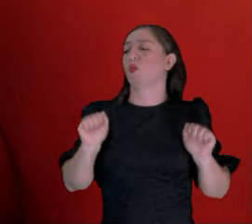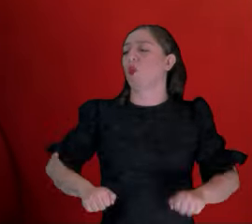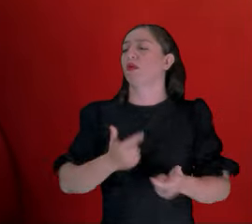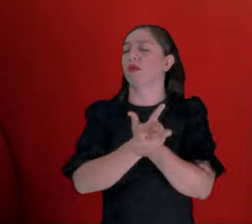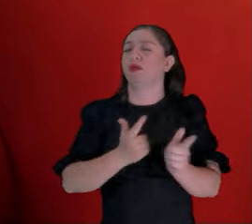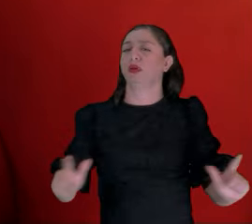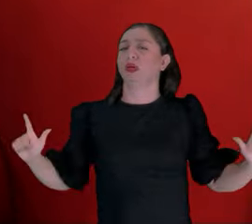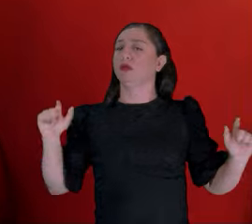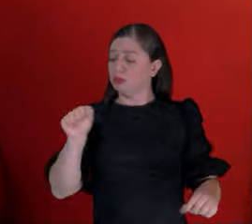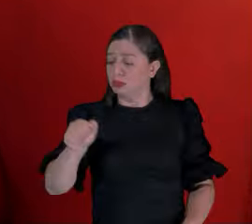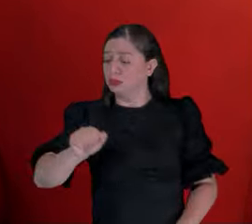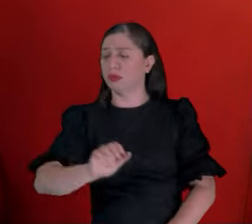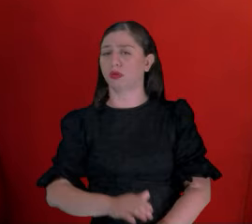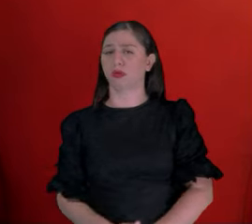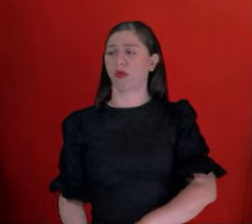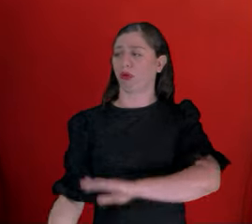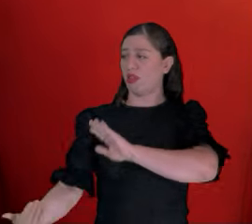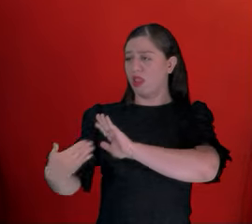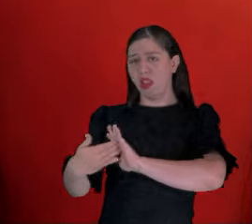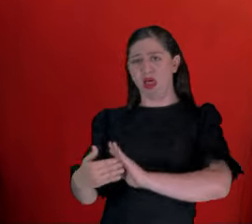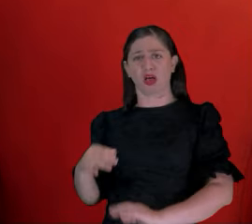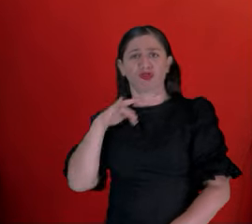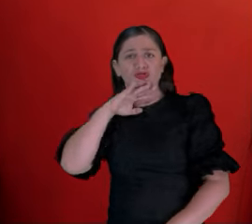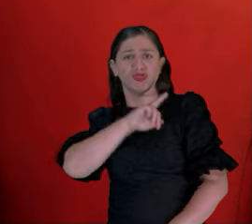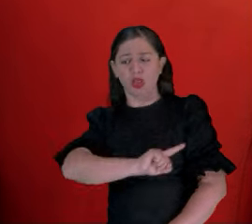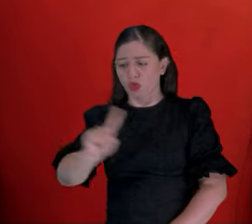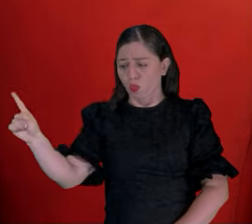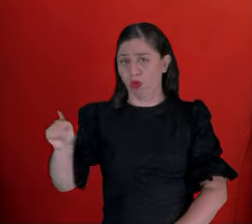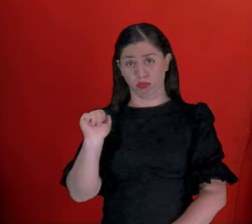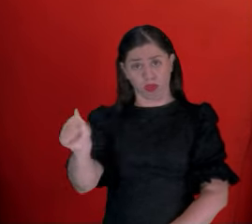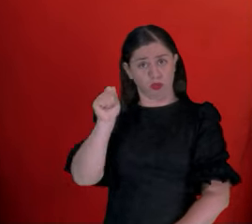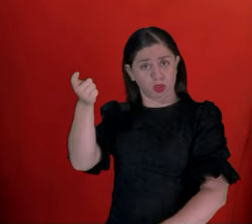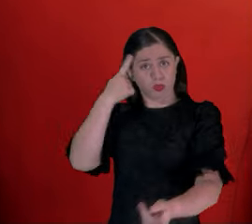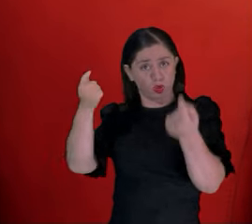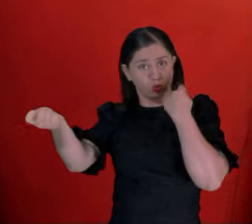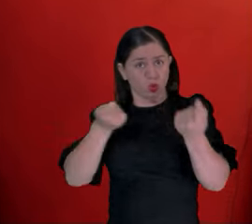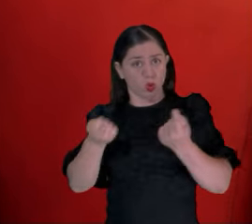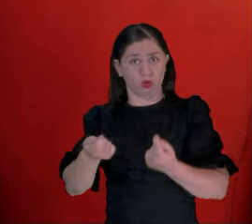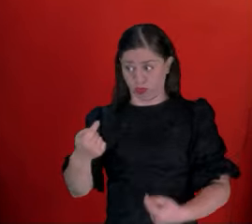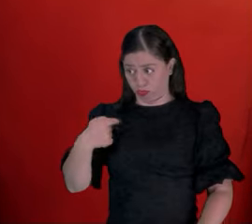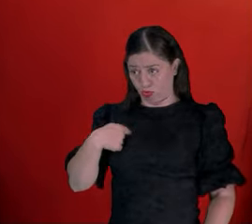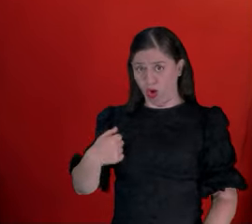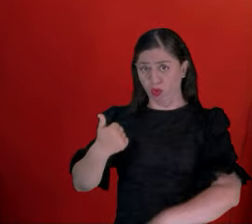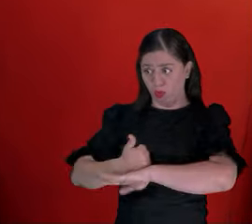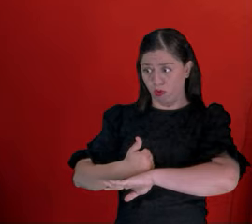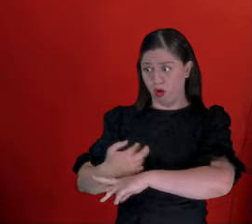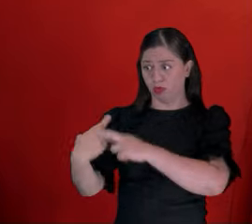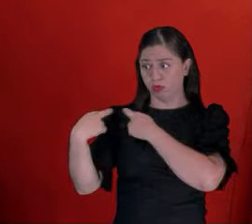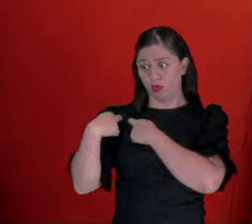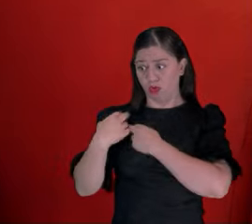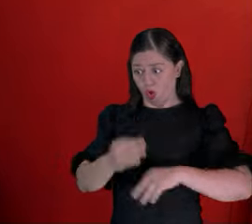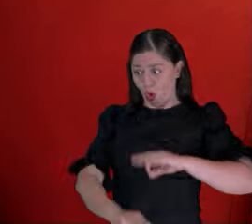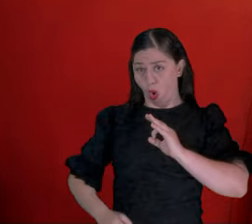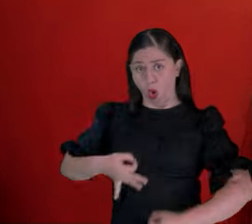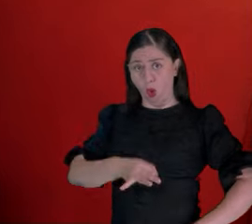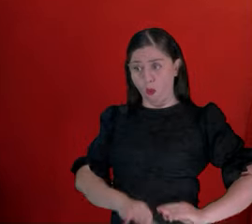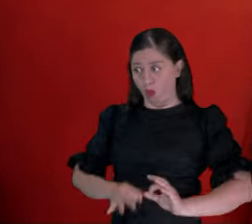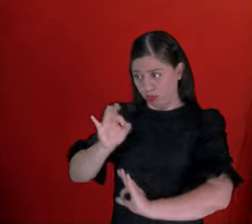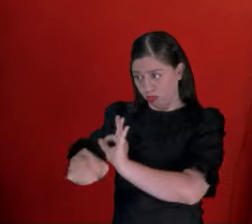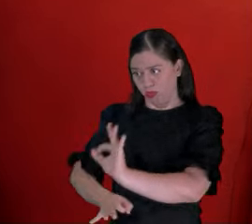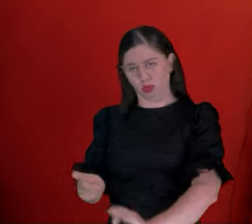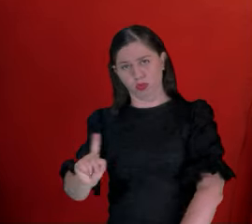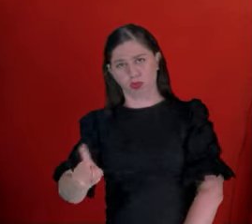las mujeres podemos salir a la calle desnudas si queremos. ¿Ah, sí? Sí. Y nadie tiene por qué decirnos nada. Que se controlen ellos. O es